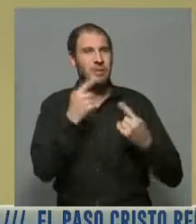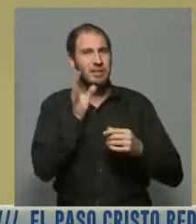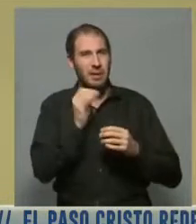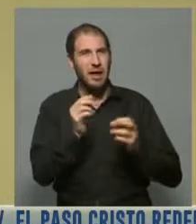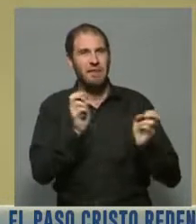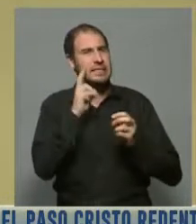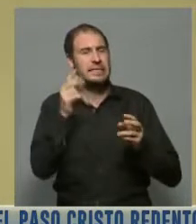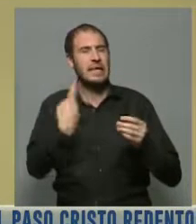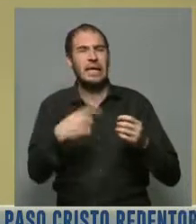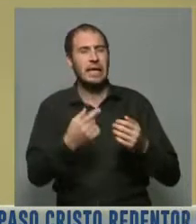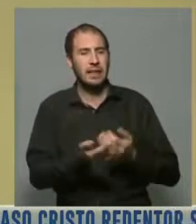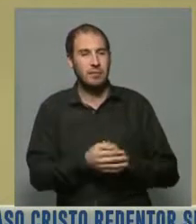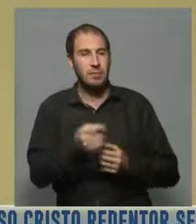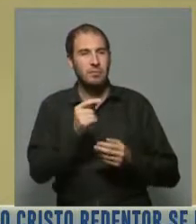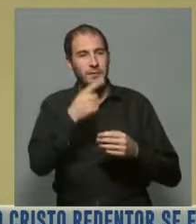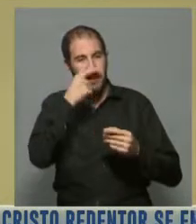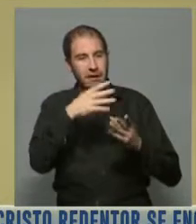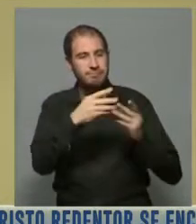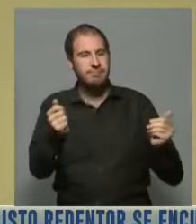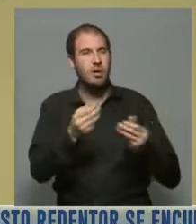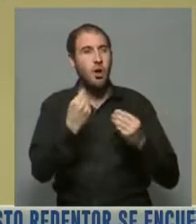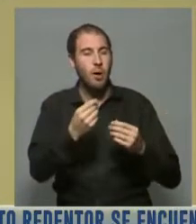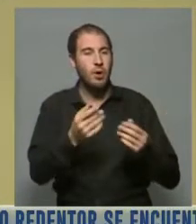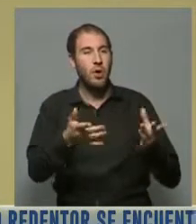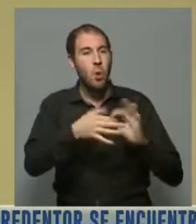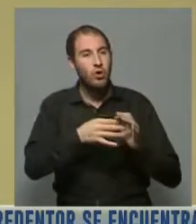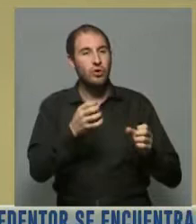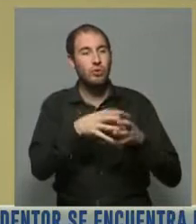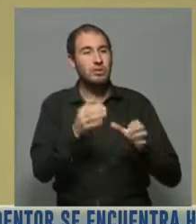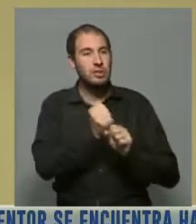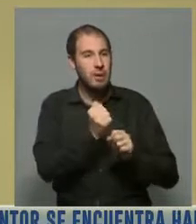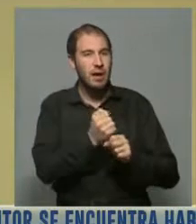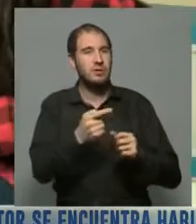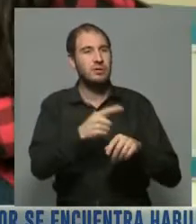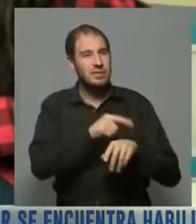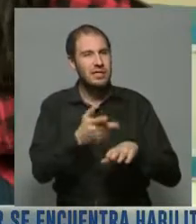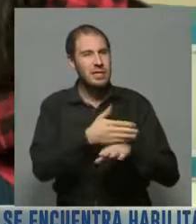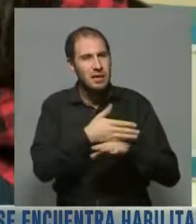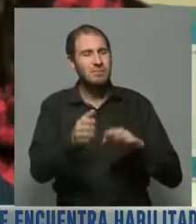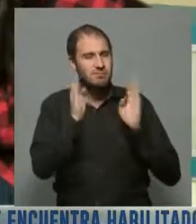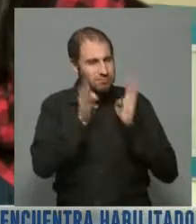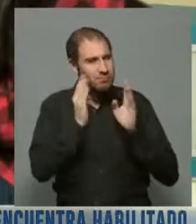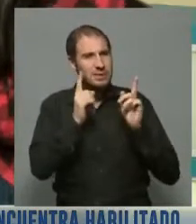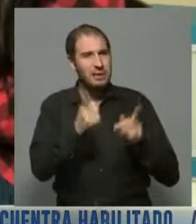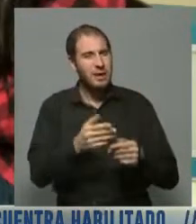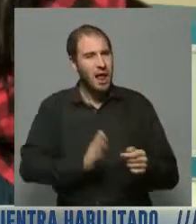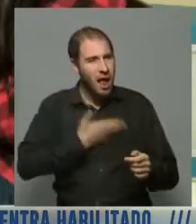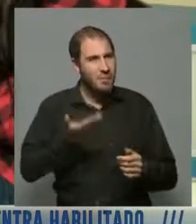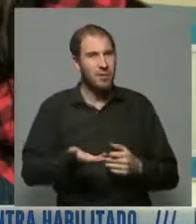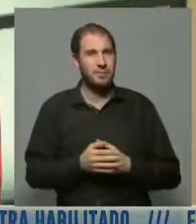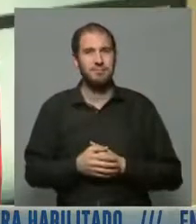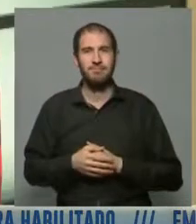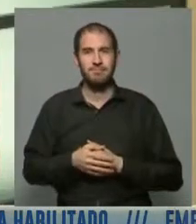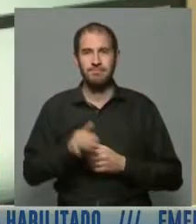con qué nos vamos a encontrar. ¿Cuál fue el resultado de esta unión, de este trabajo grupal con tanto tiempo, tanta dedicación y seguramente mucho cariño puesto en él?